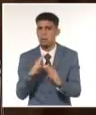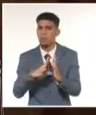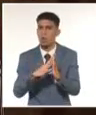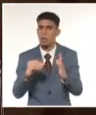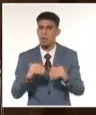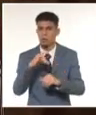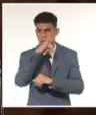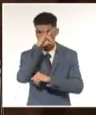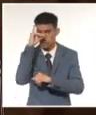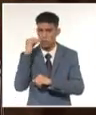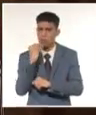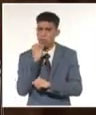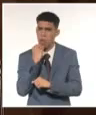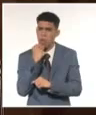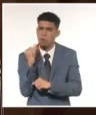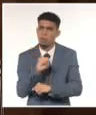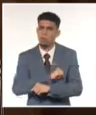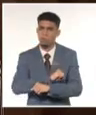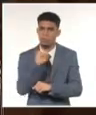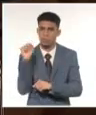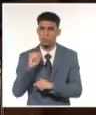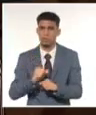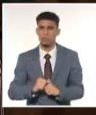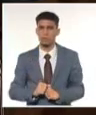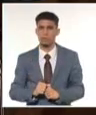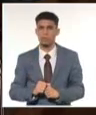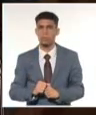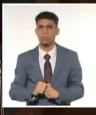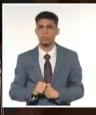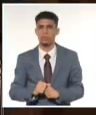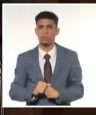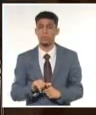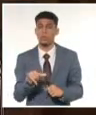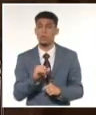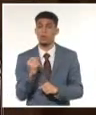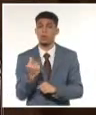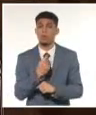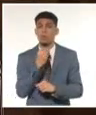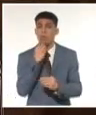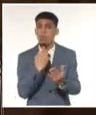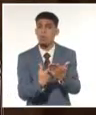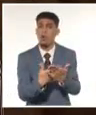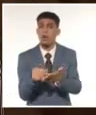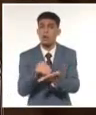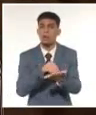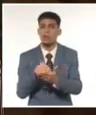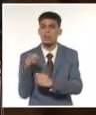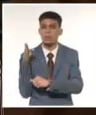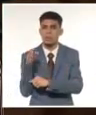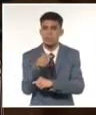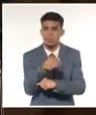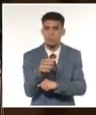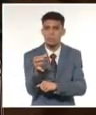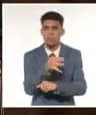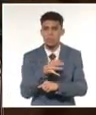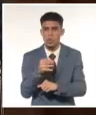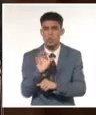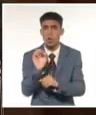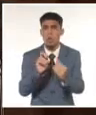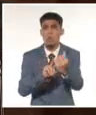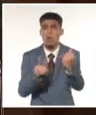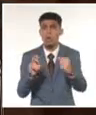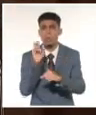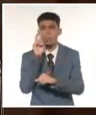tenemos salidas, que se nos multiplica en los recorridos por los municipios del país, al ver lo que hacen nuestros